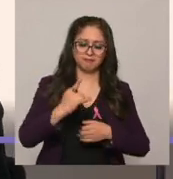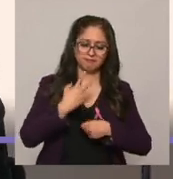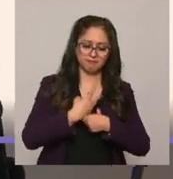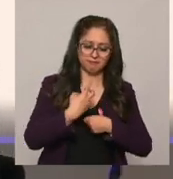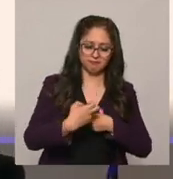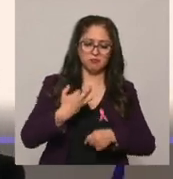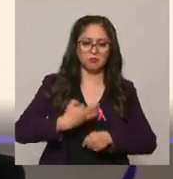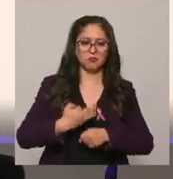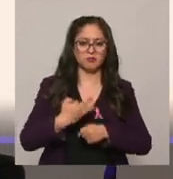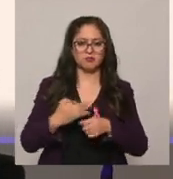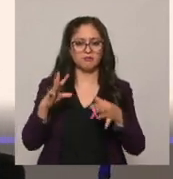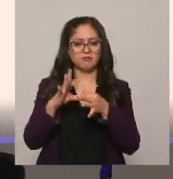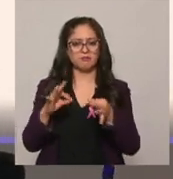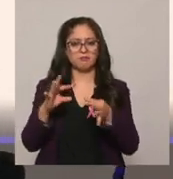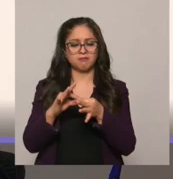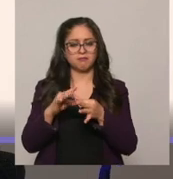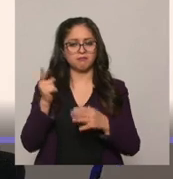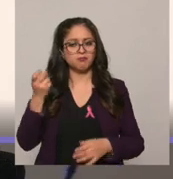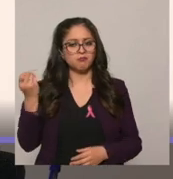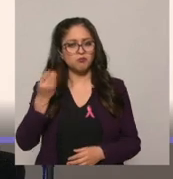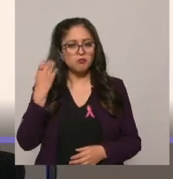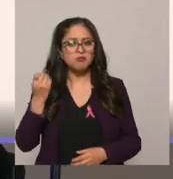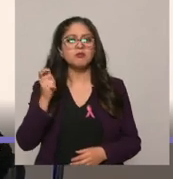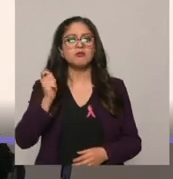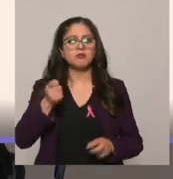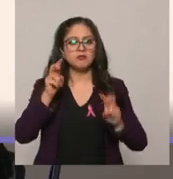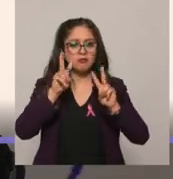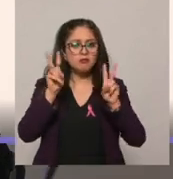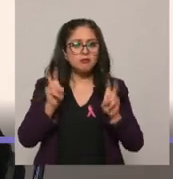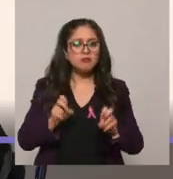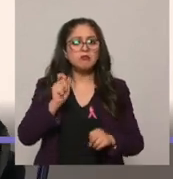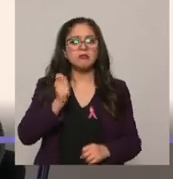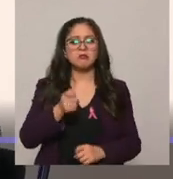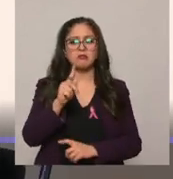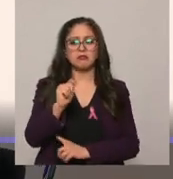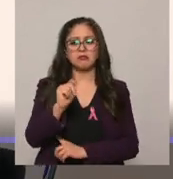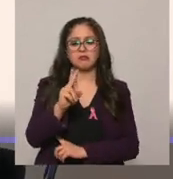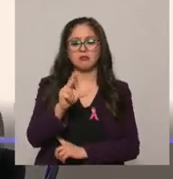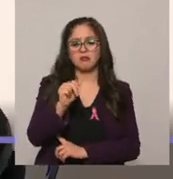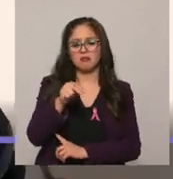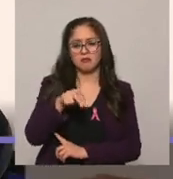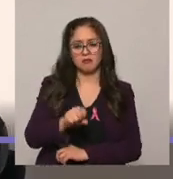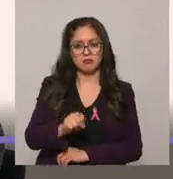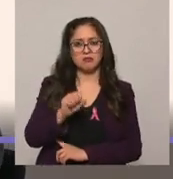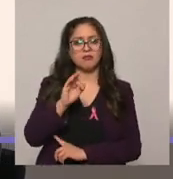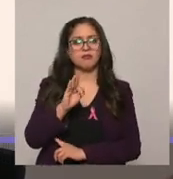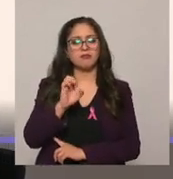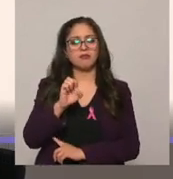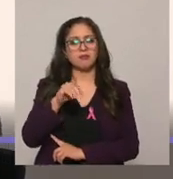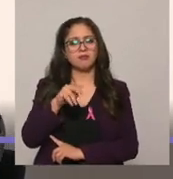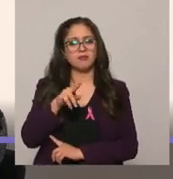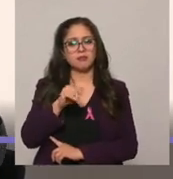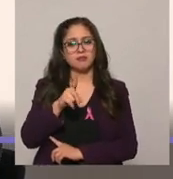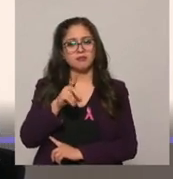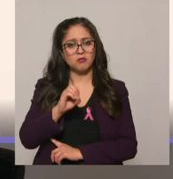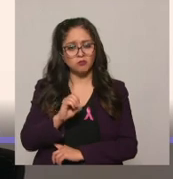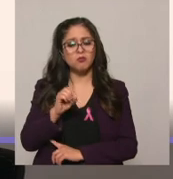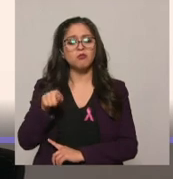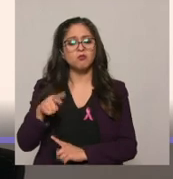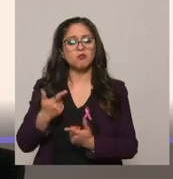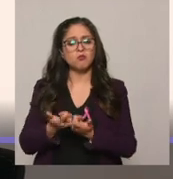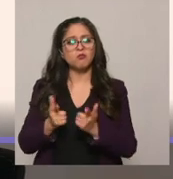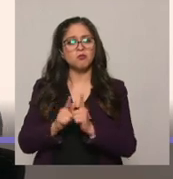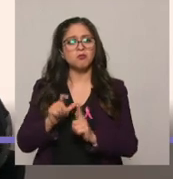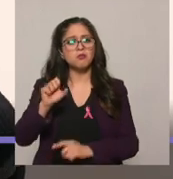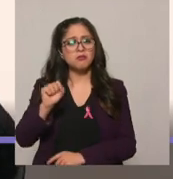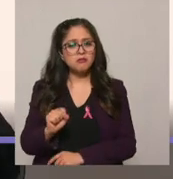este espacio. Y bueno, abrir el tema de transfeminicidios en México resulta muy importante para Letra S, puesto que en nuestro informe